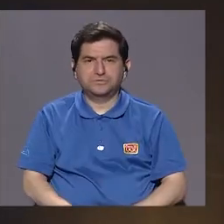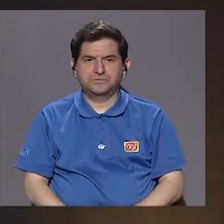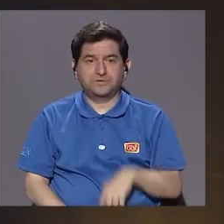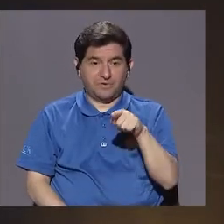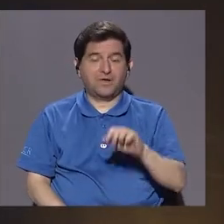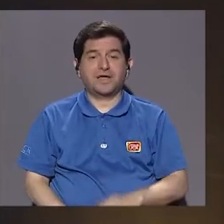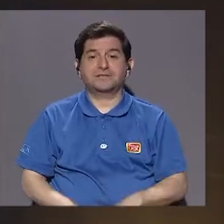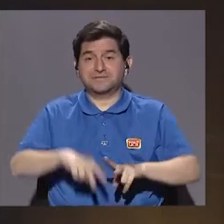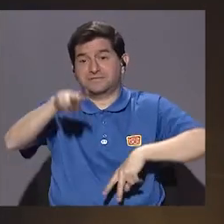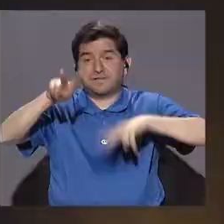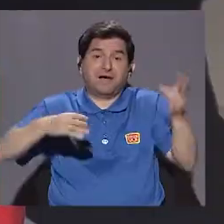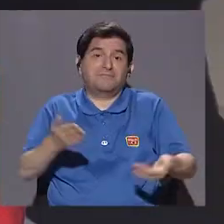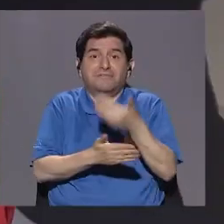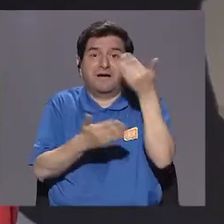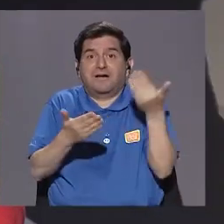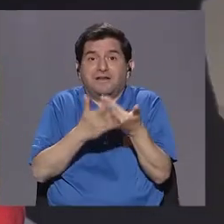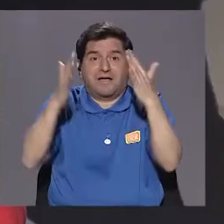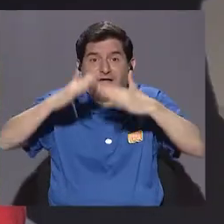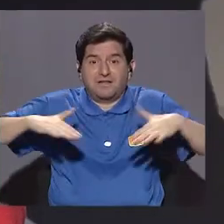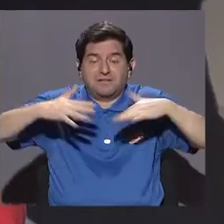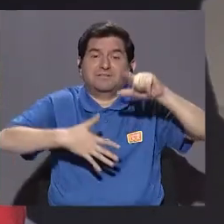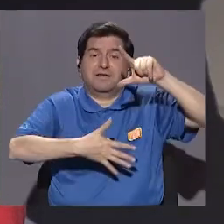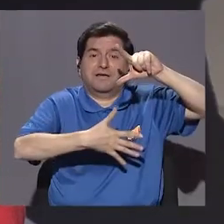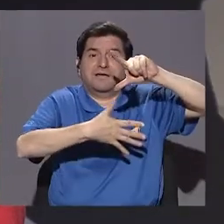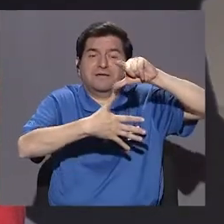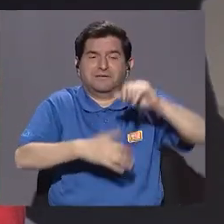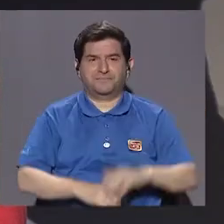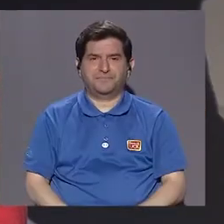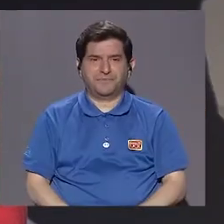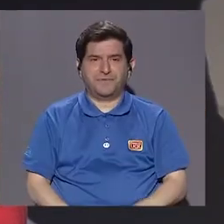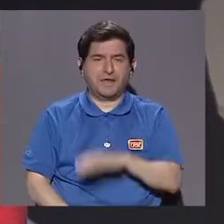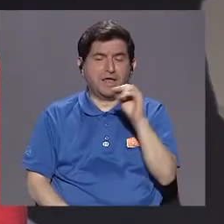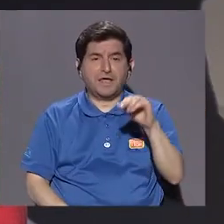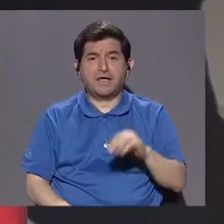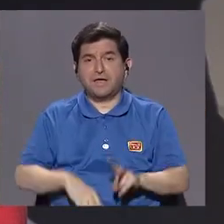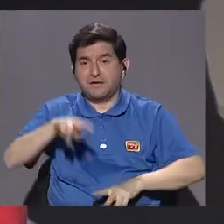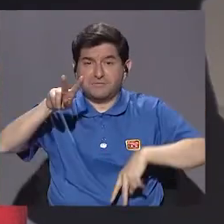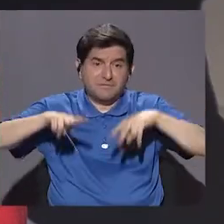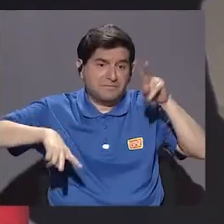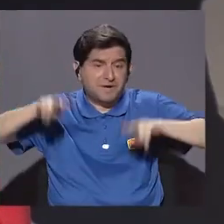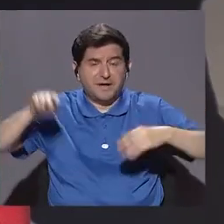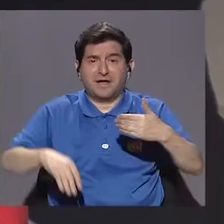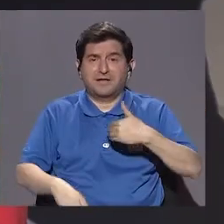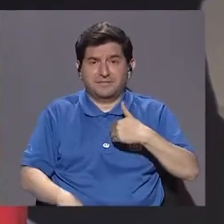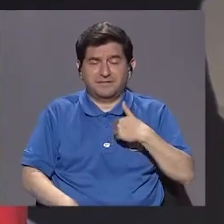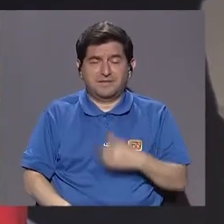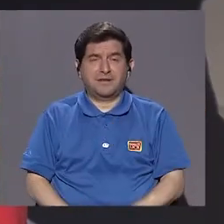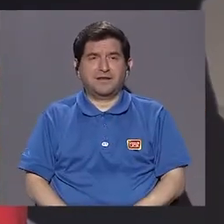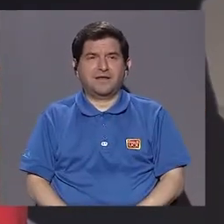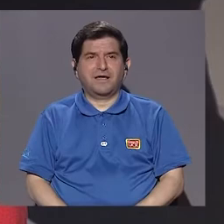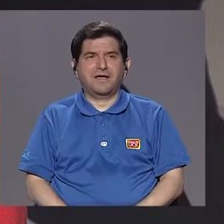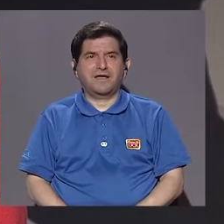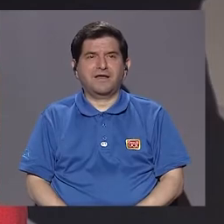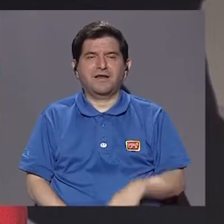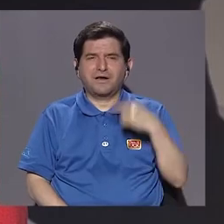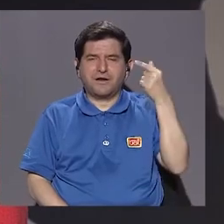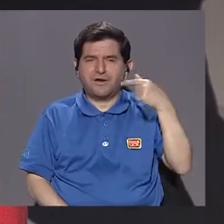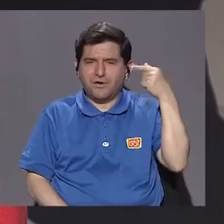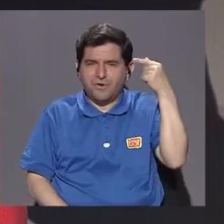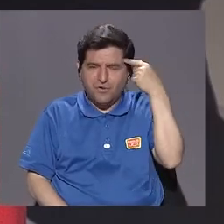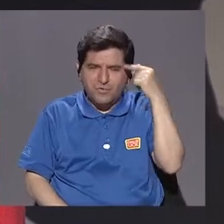esa es una variante nueva en el escenario anti mexicano está la variante de los llamados golpes de estado